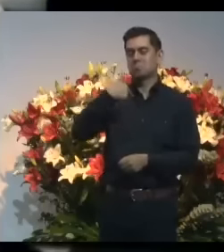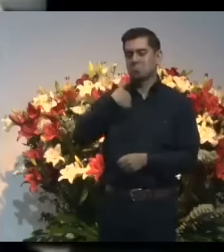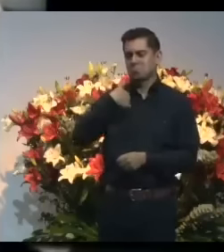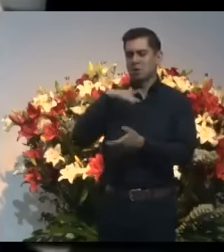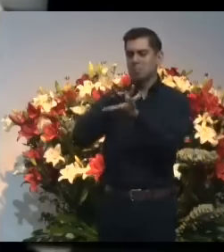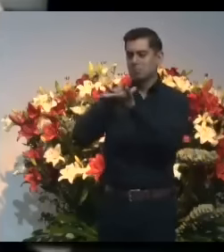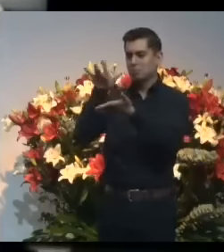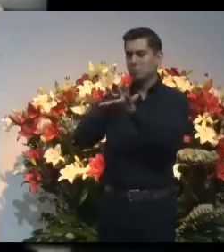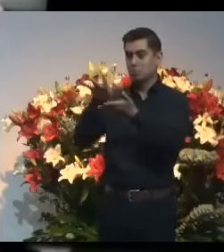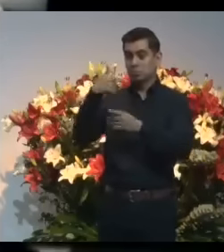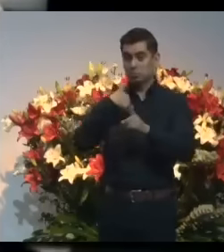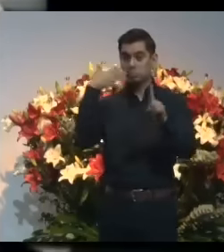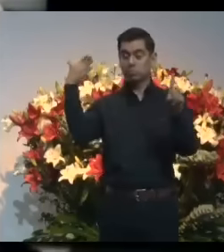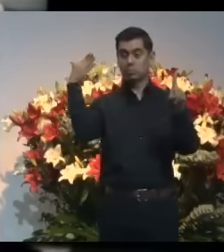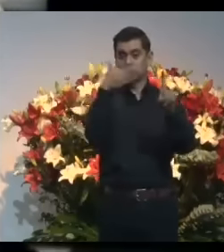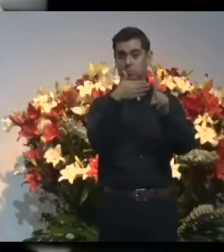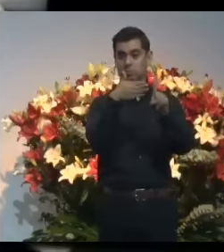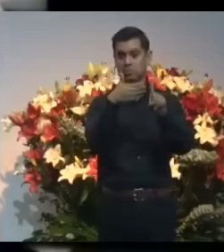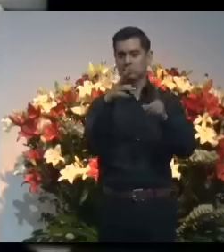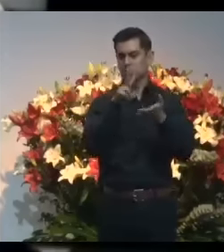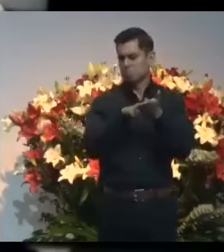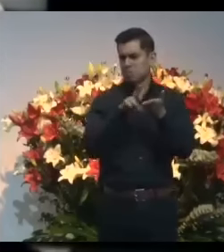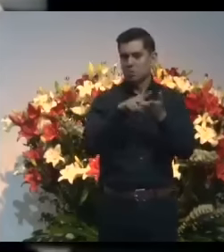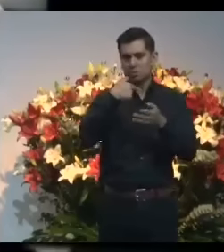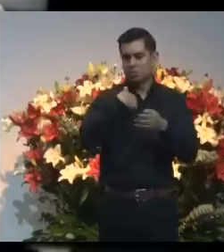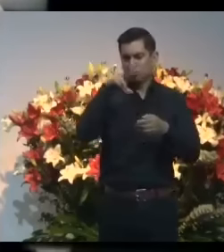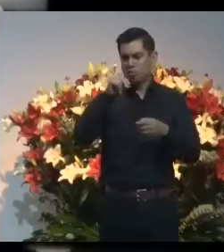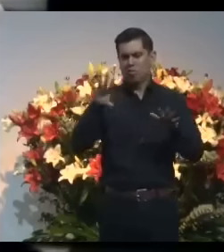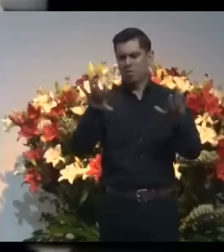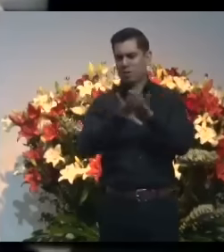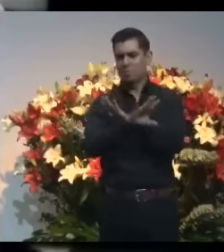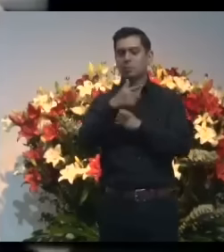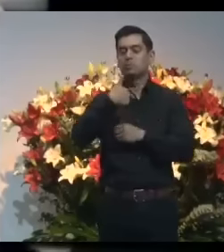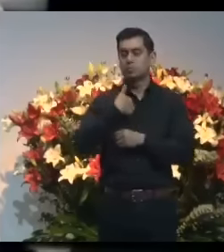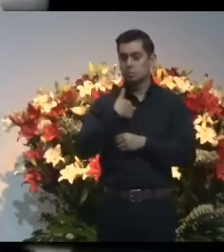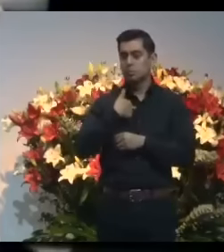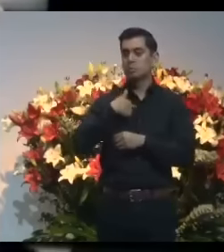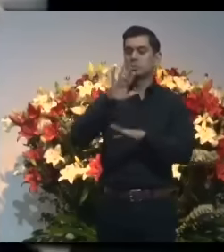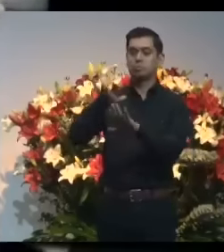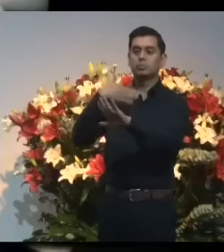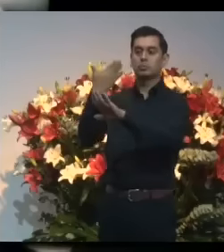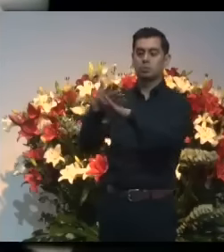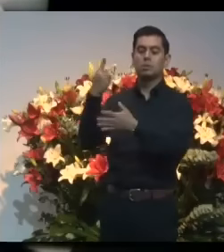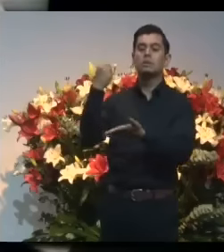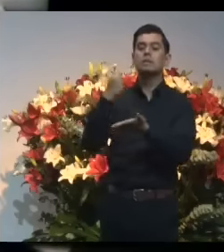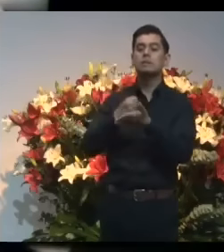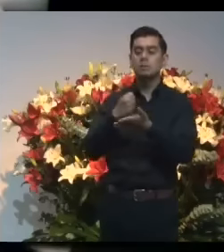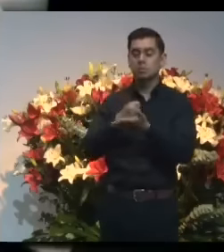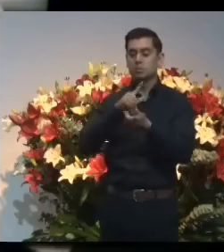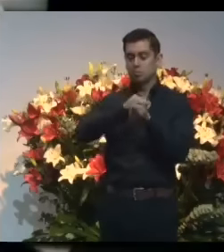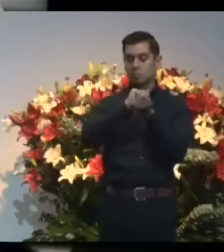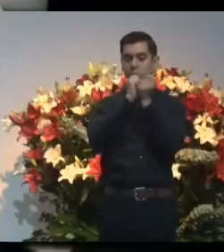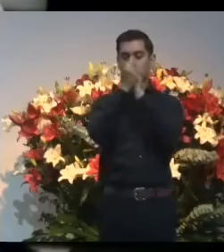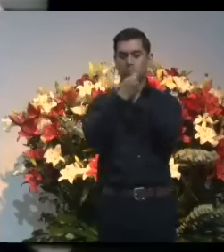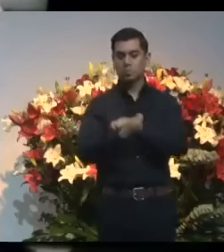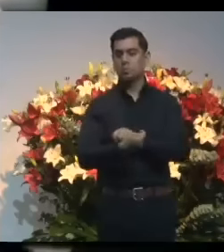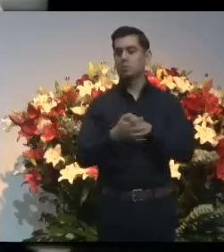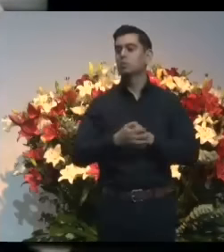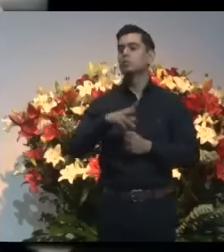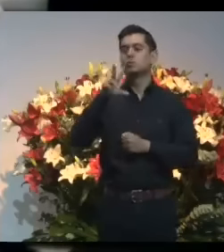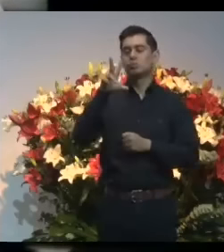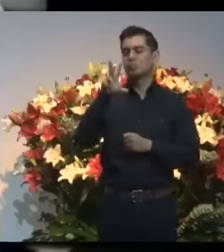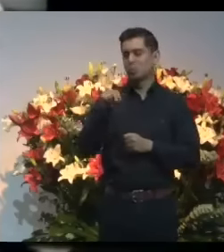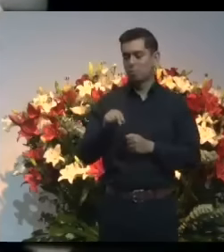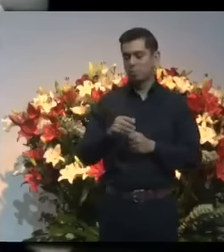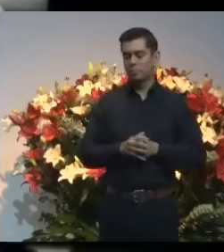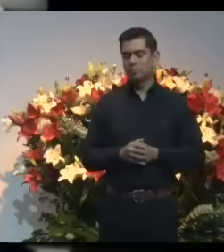convicciones y mis convicciones no las cambio. Yo estoy absolutamente en contra de estas terapias de reconversión. No me